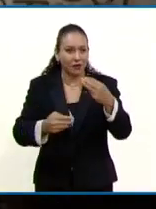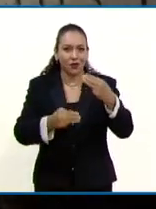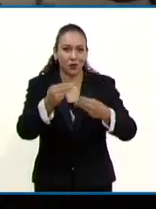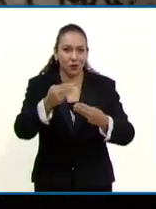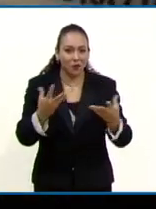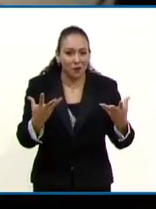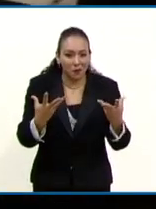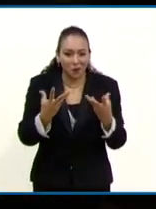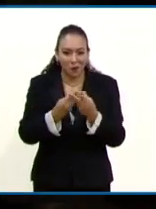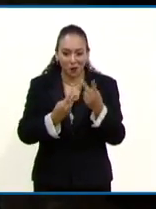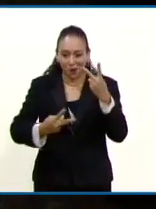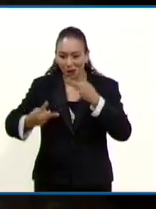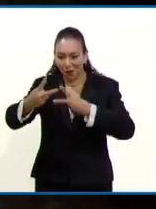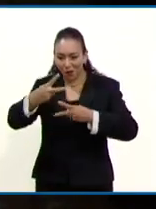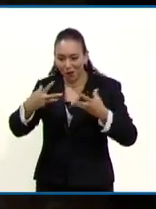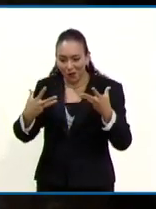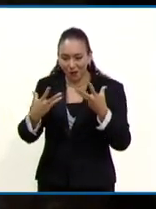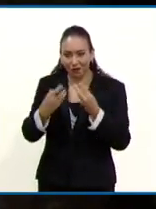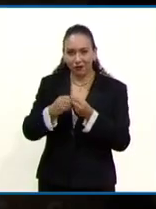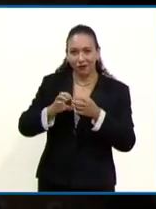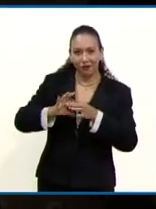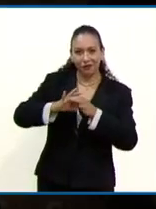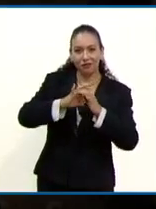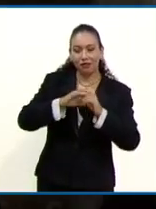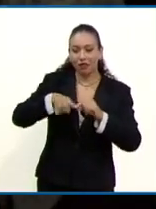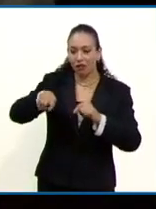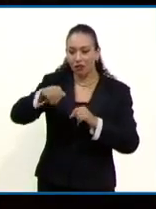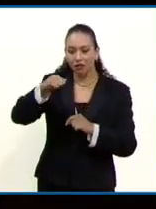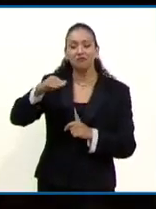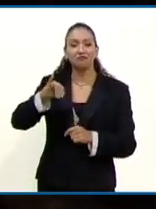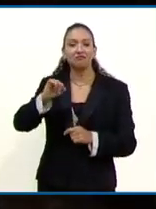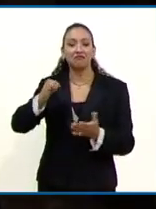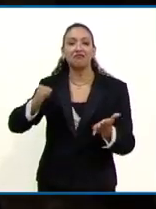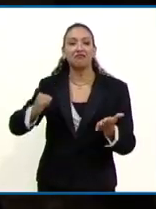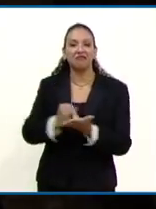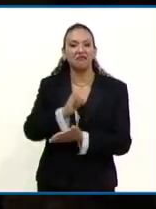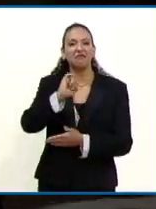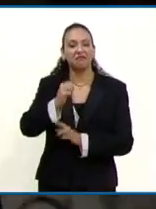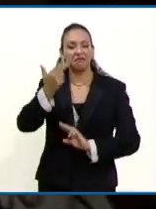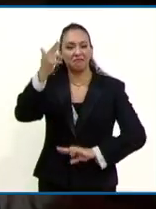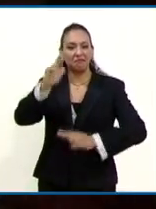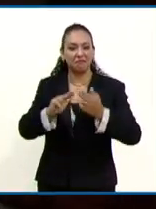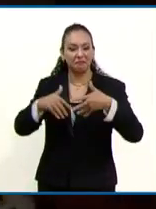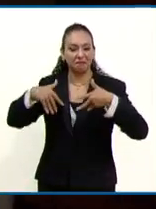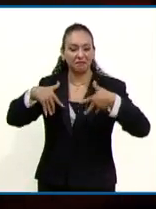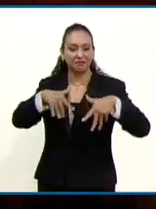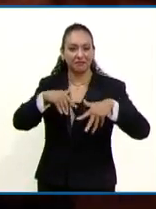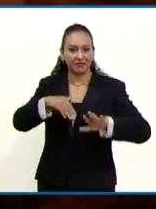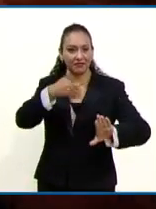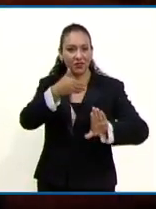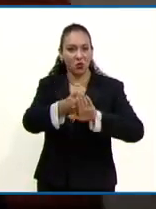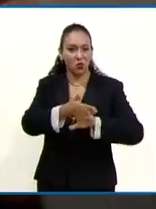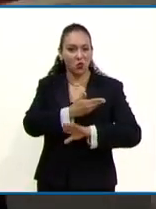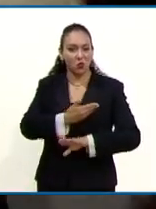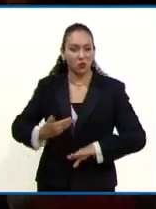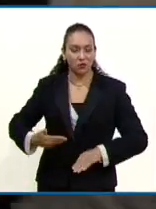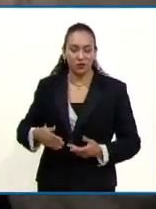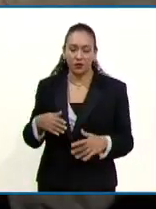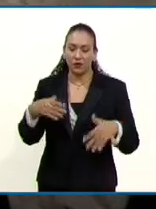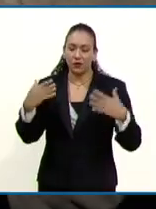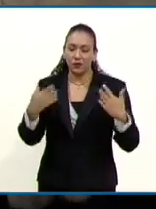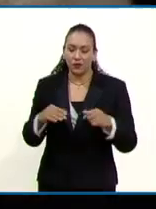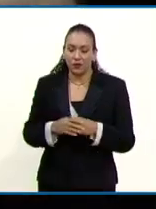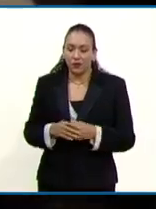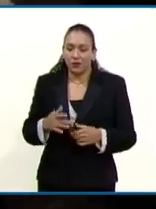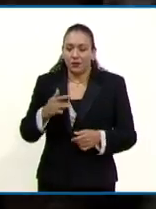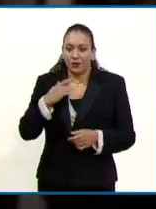magistrados hayan tomado la valiente decisión de sumarse